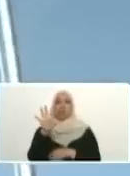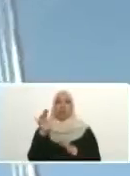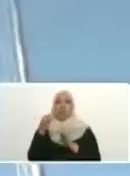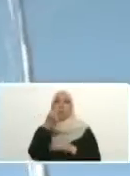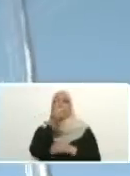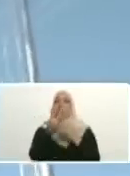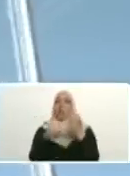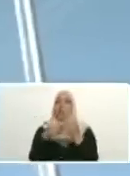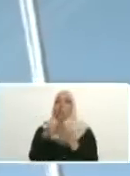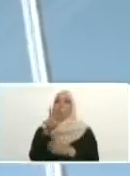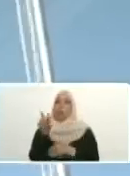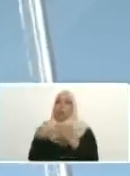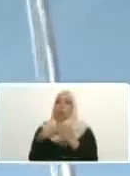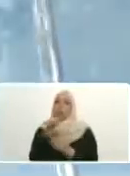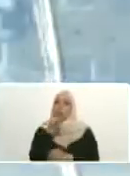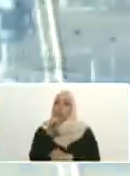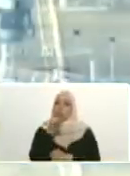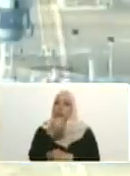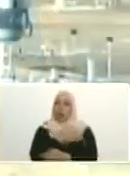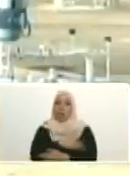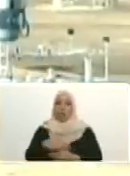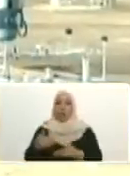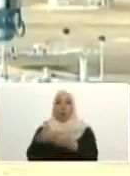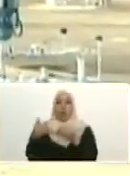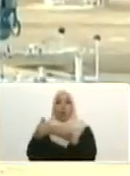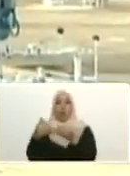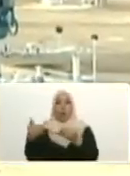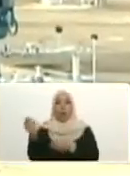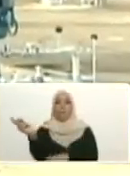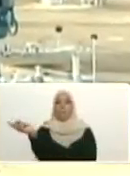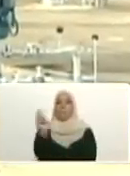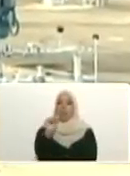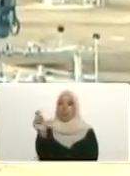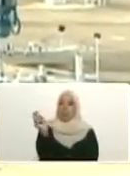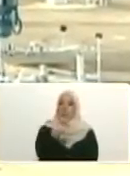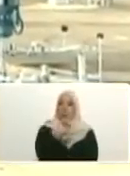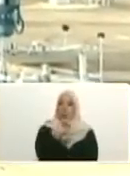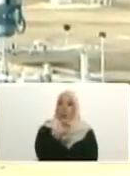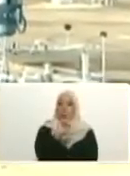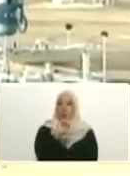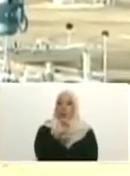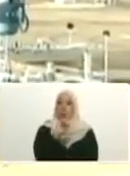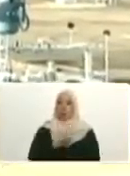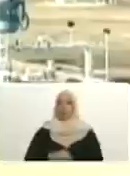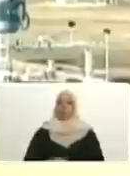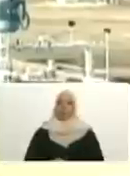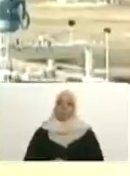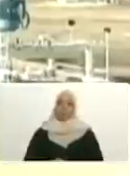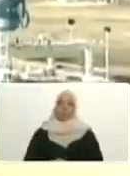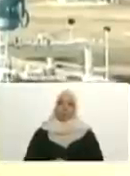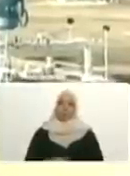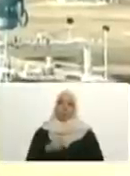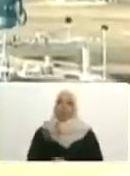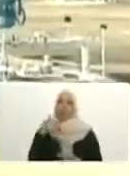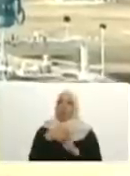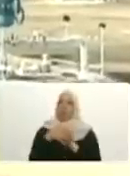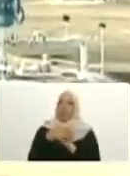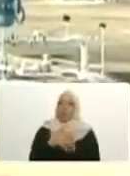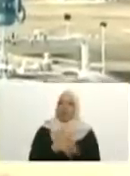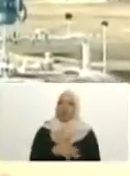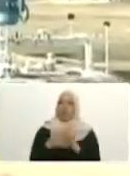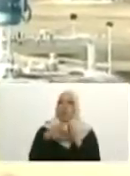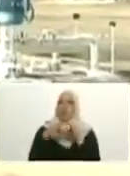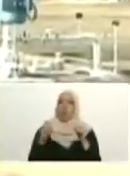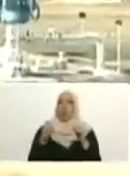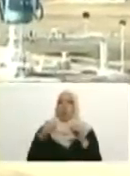22 a 25 millones de dólares mensuales, que se traduce en que todo en